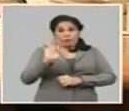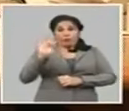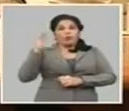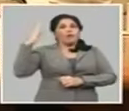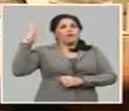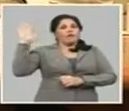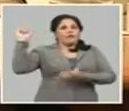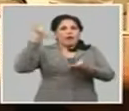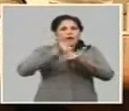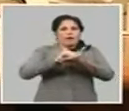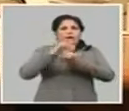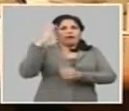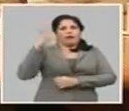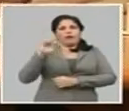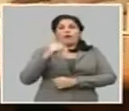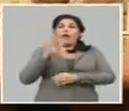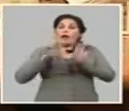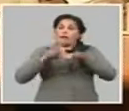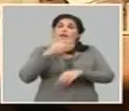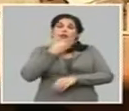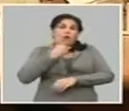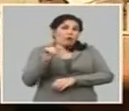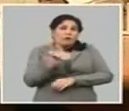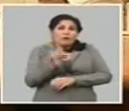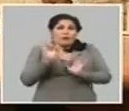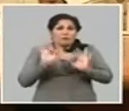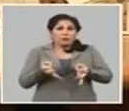el joven de